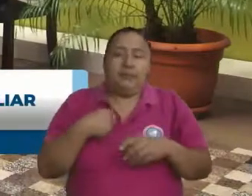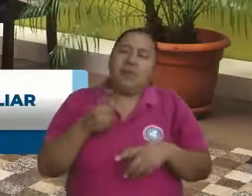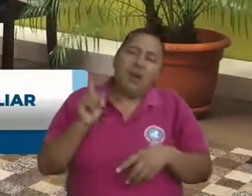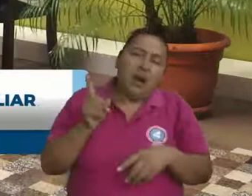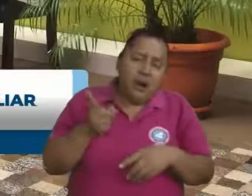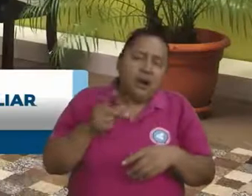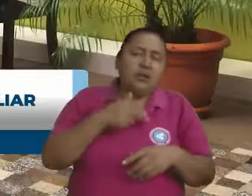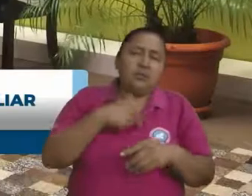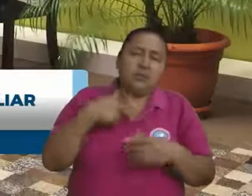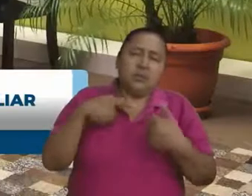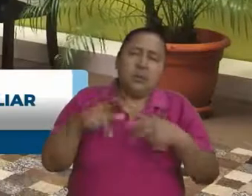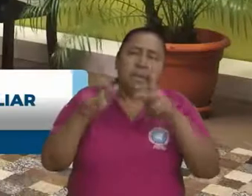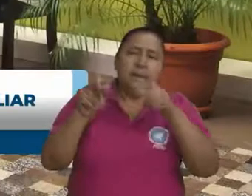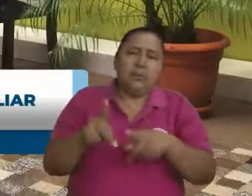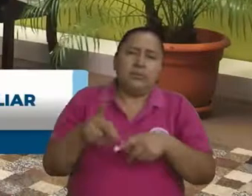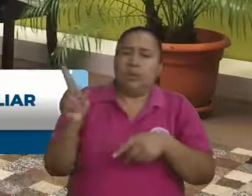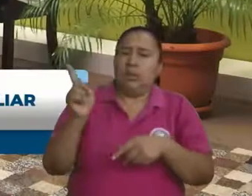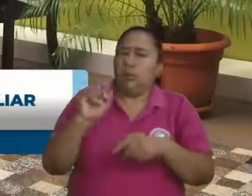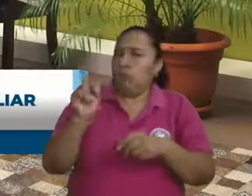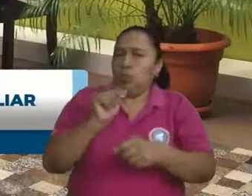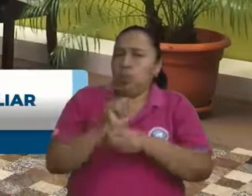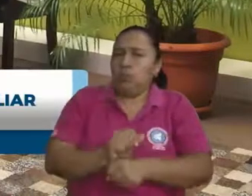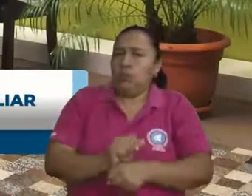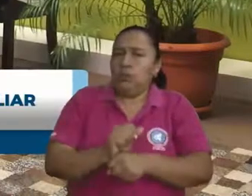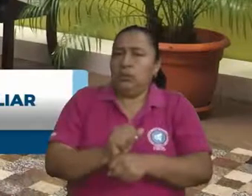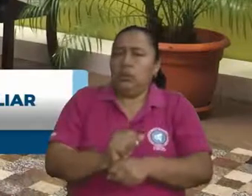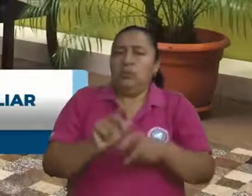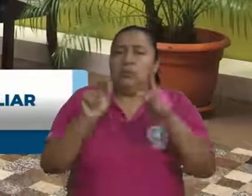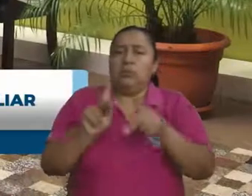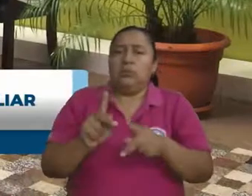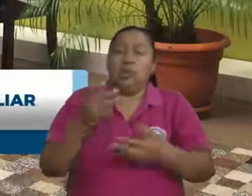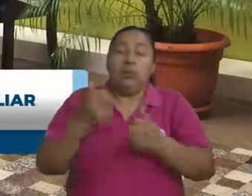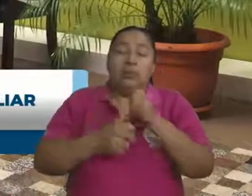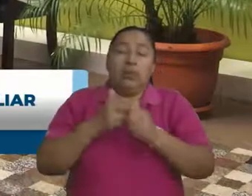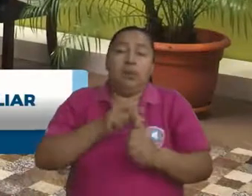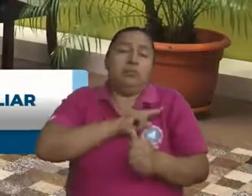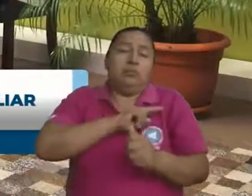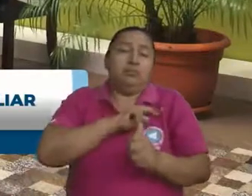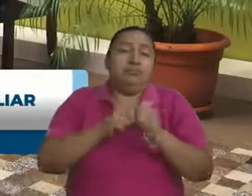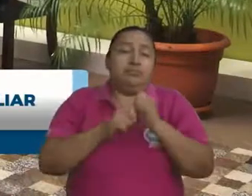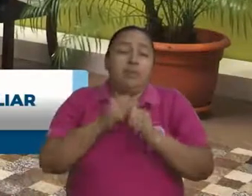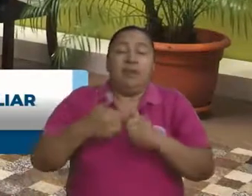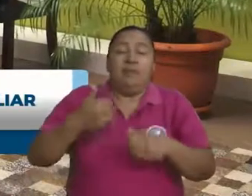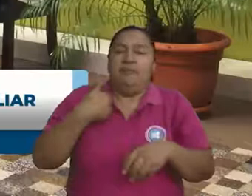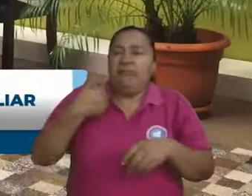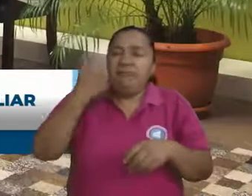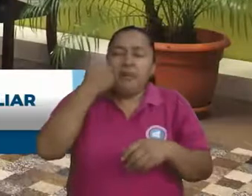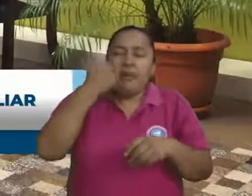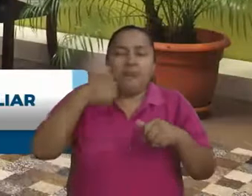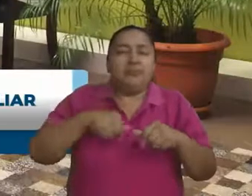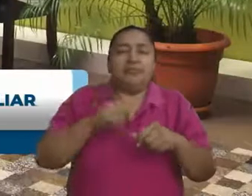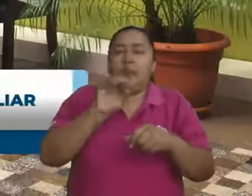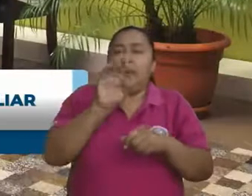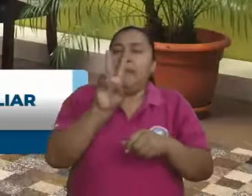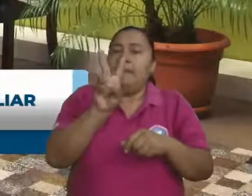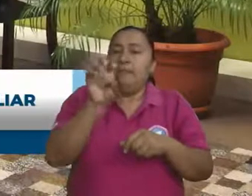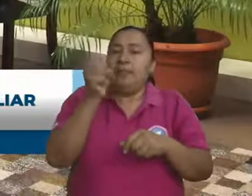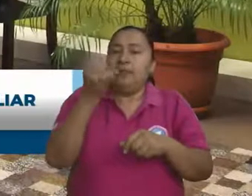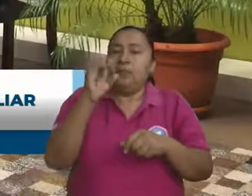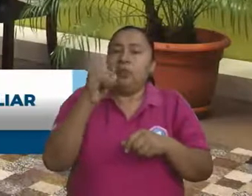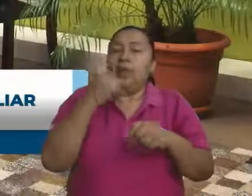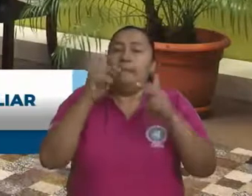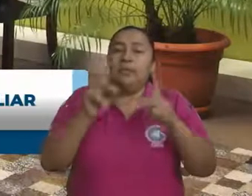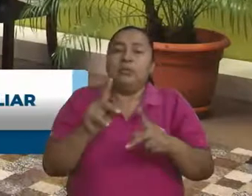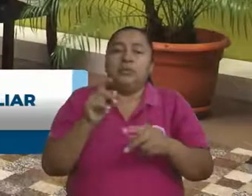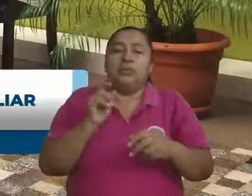también con aquellas personas que no acostumbran. Las personas que llegan a padecer los trastornos de la vesícula biliar tienen que ver con aquellas personas que